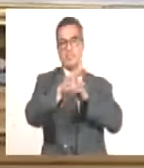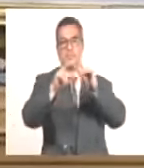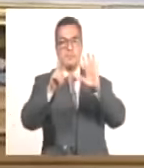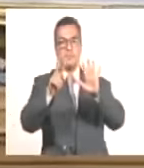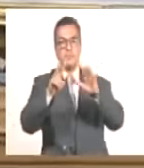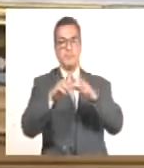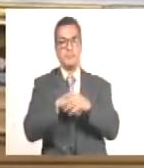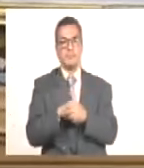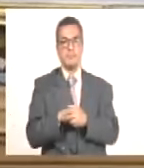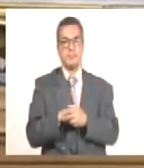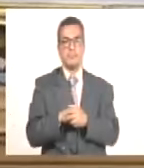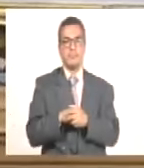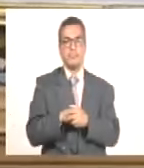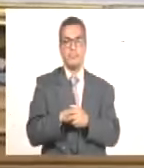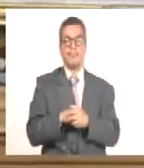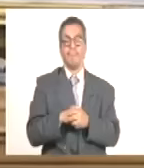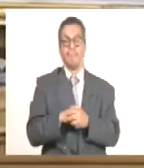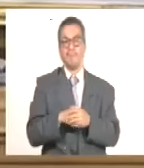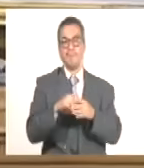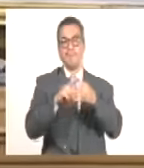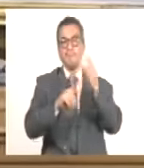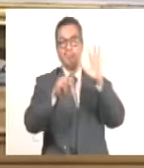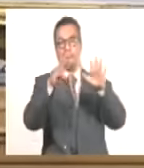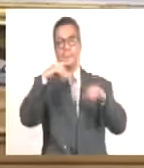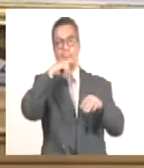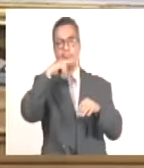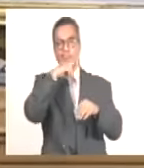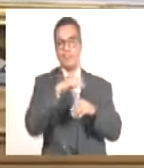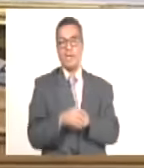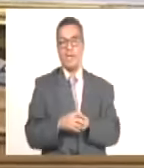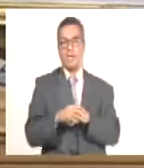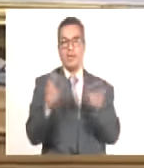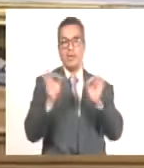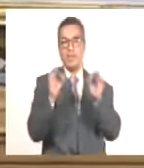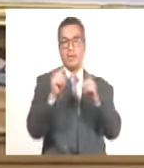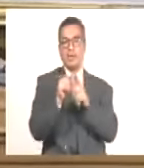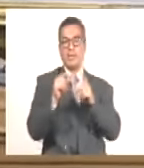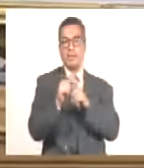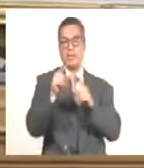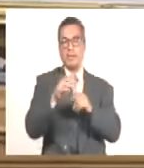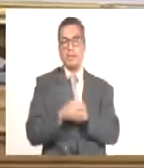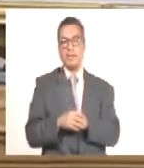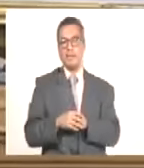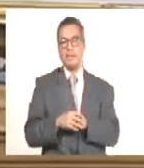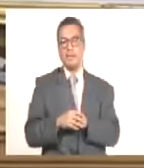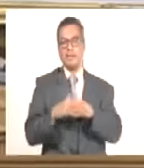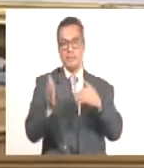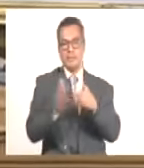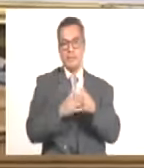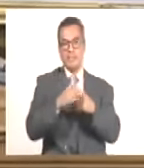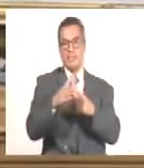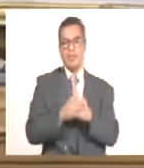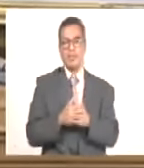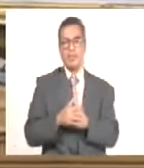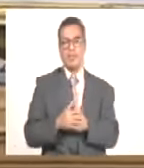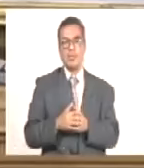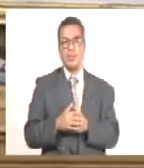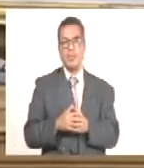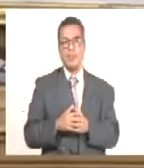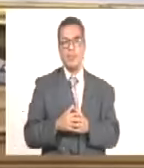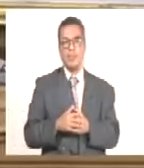1557, un 9 de octubre. ¿No hay nadie más anotado en derecho a palabra? ¿Se va a cerrar? No, amigo.